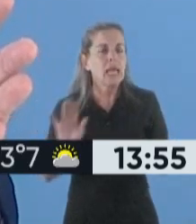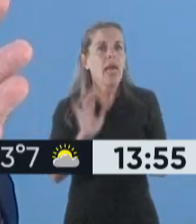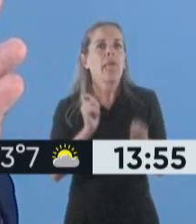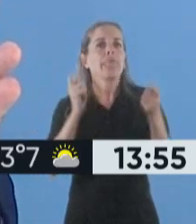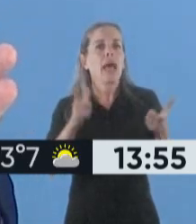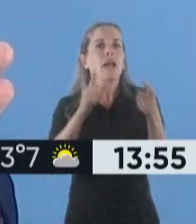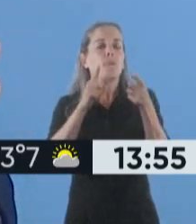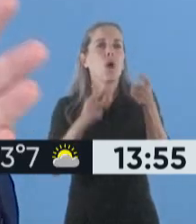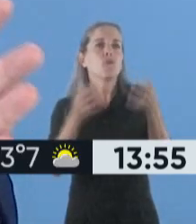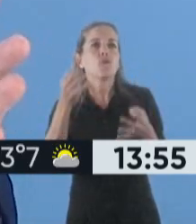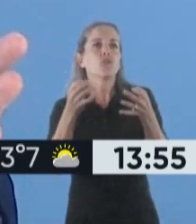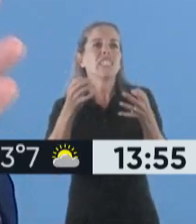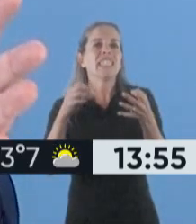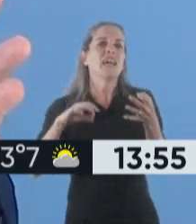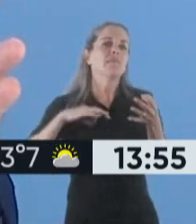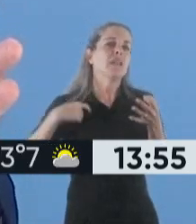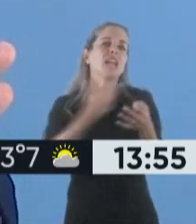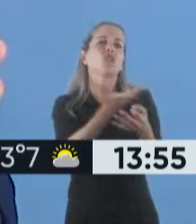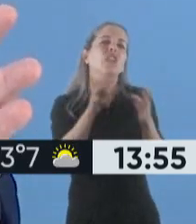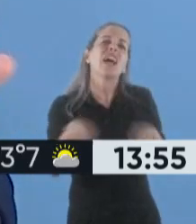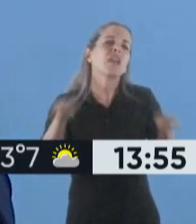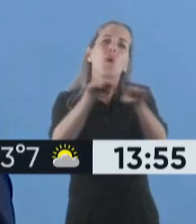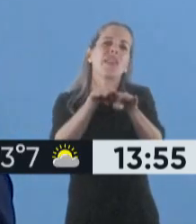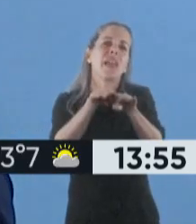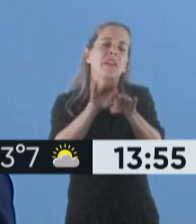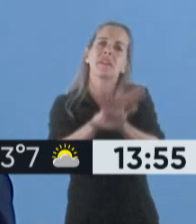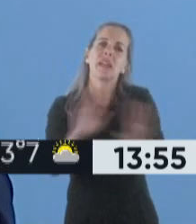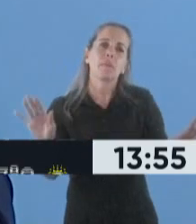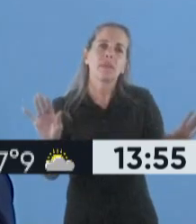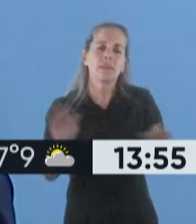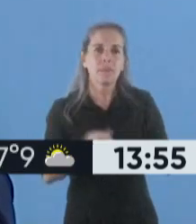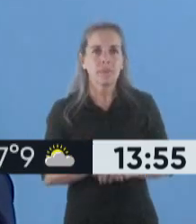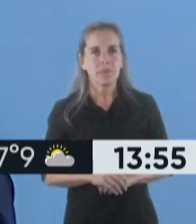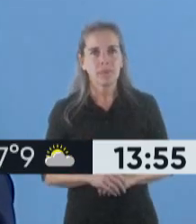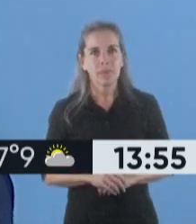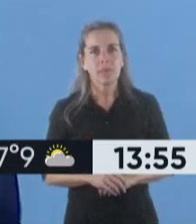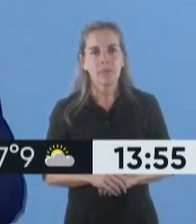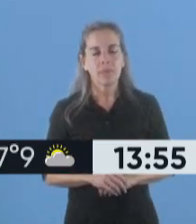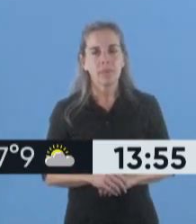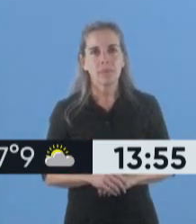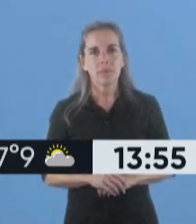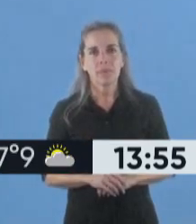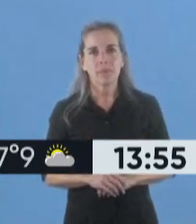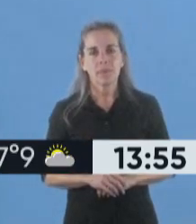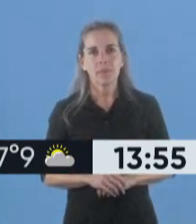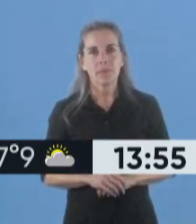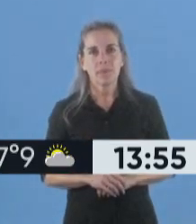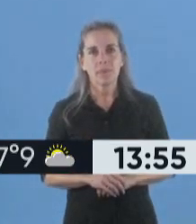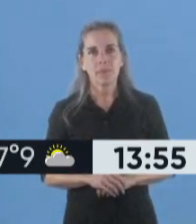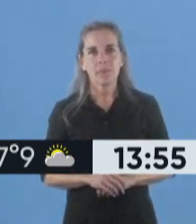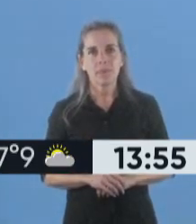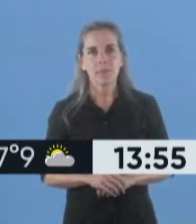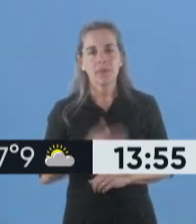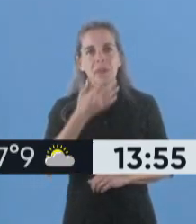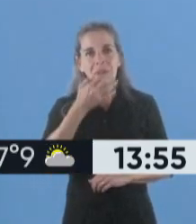en la Argentina. No es otra cosa, no es otra cosa. En verdad,